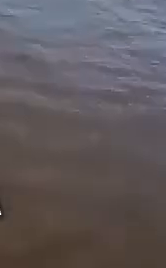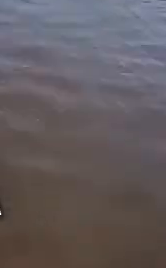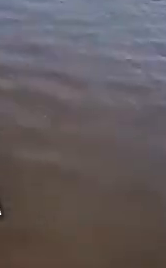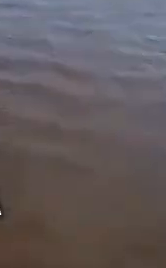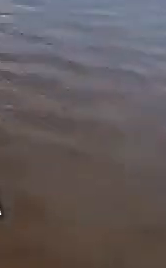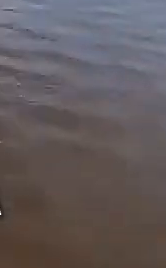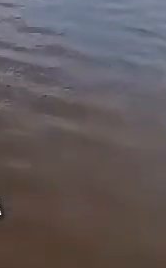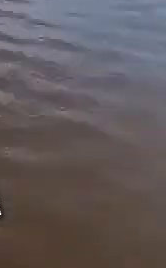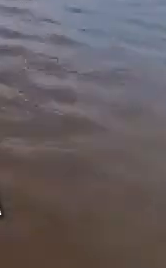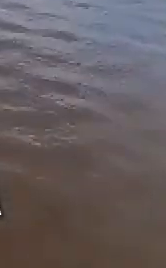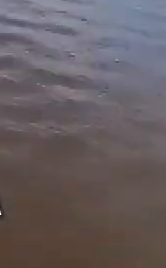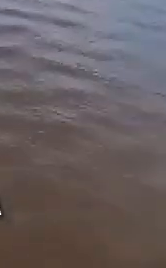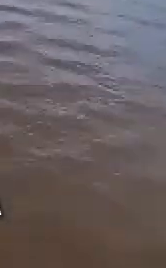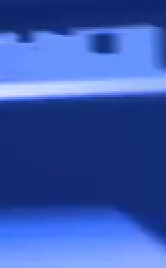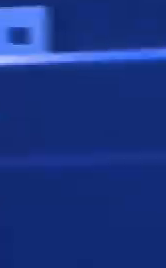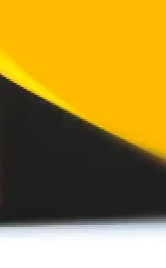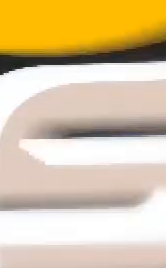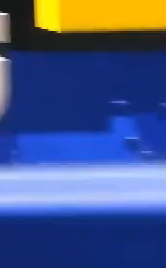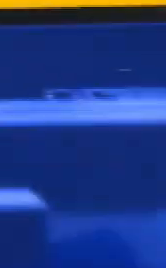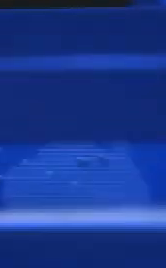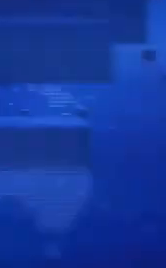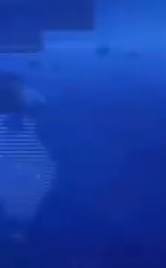Magdalena Medio.